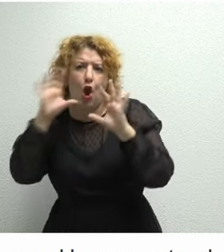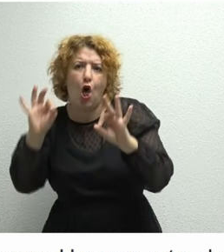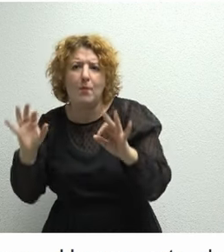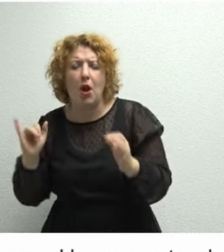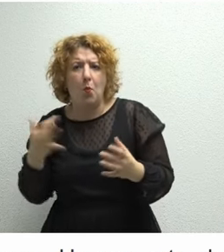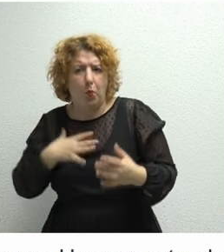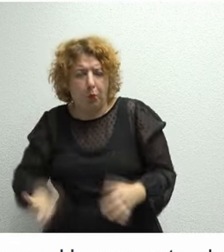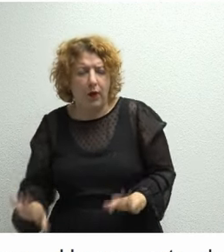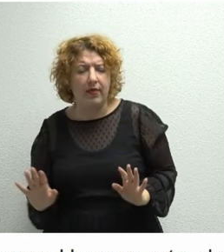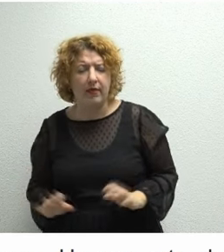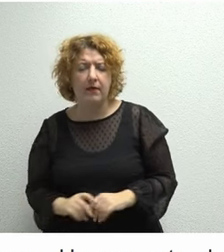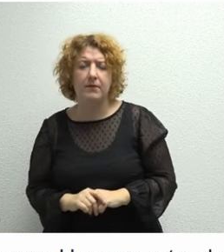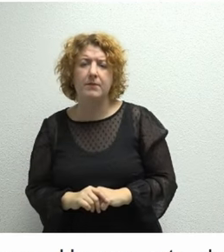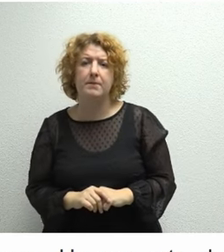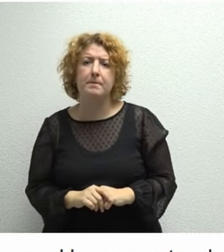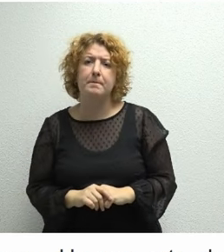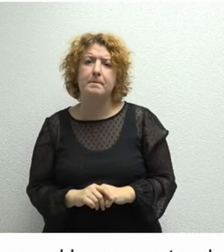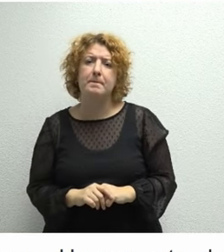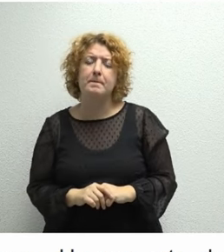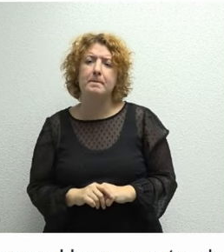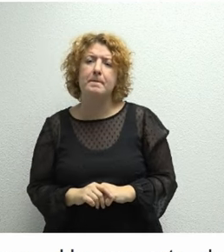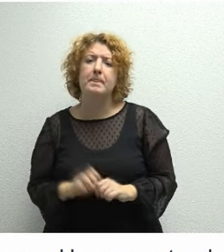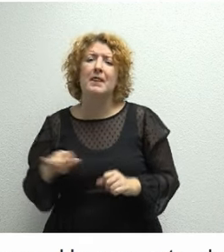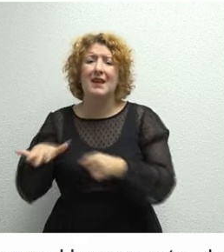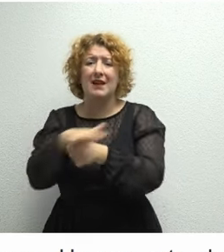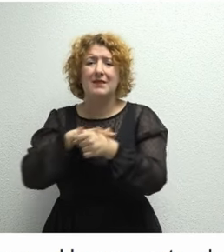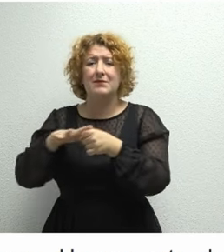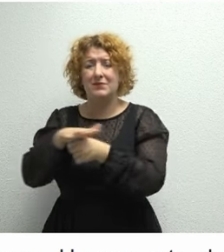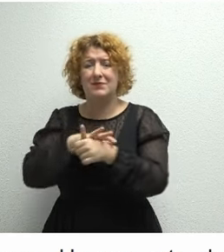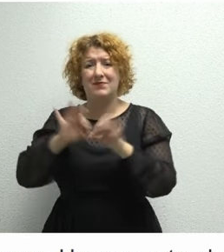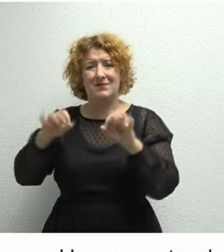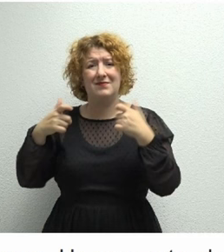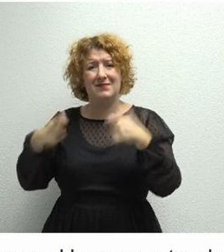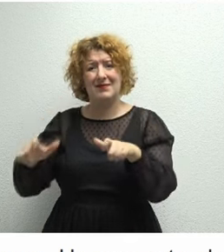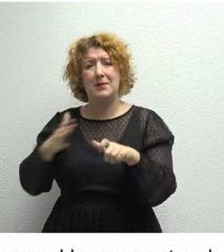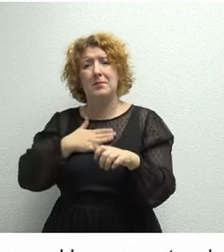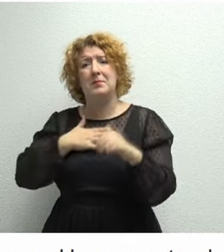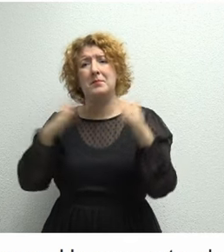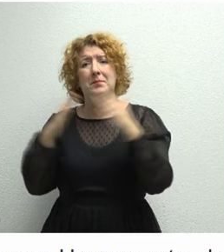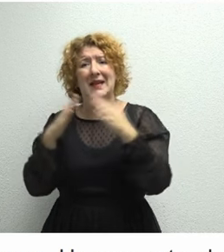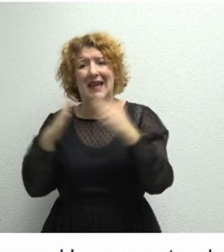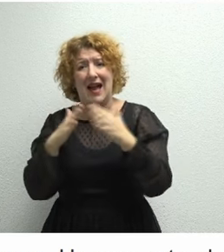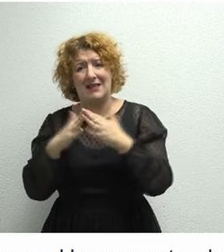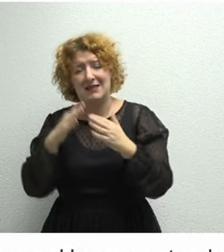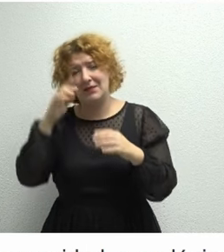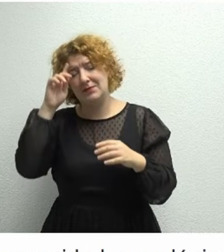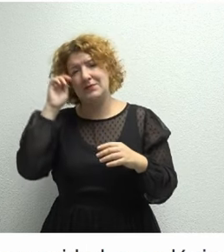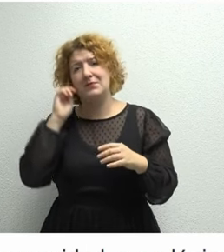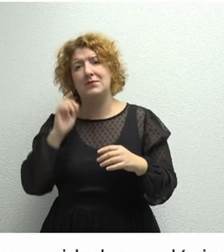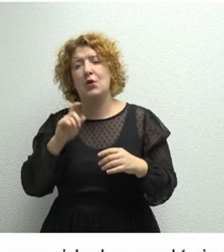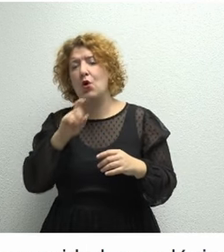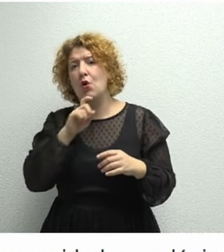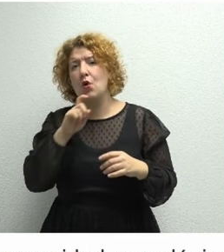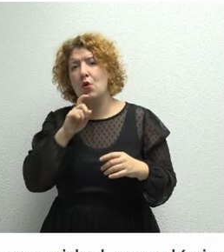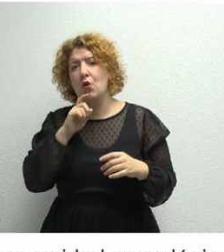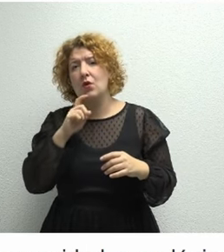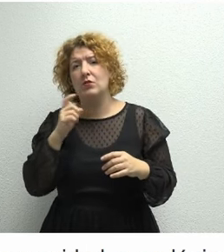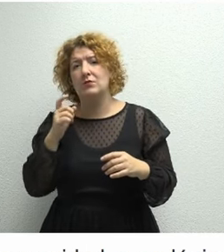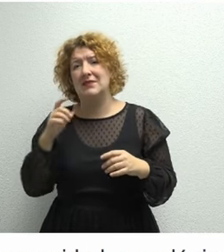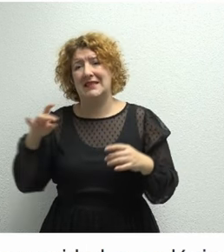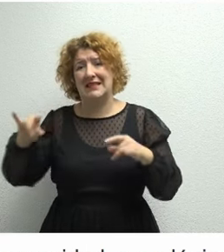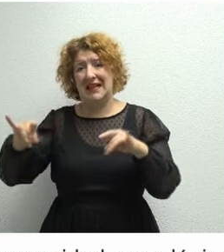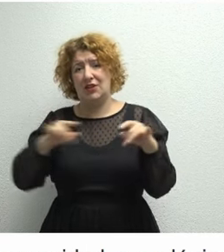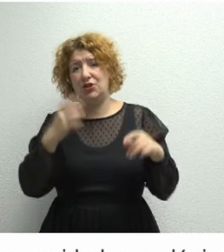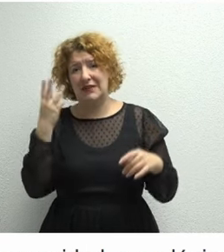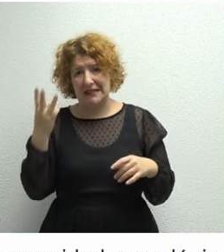por tanto eh a nivel regional y desde el marco del proyecto mi casa para intentar acompañar a los tres territorios que